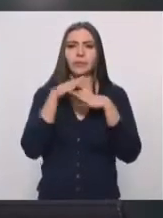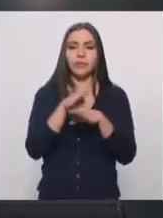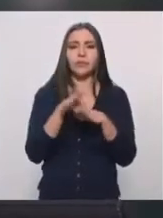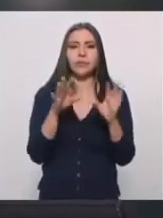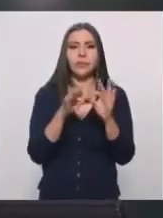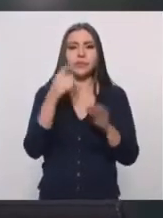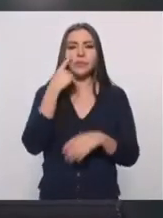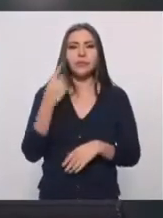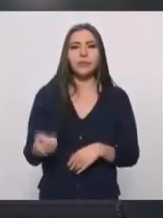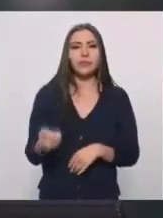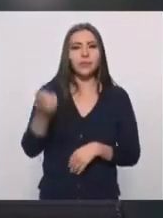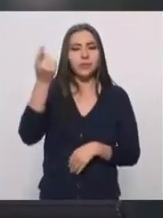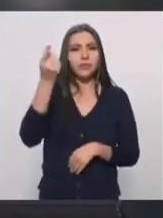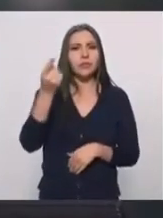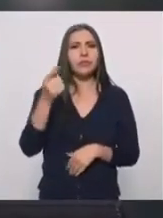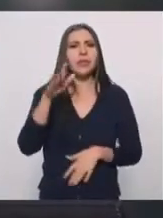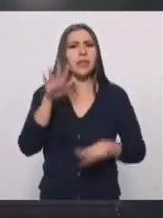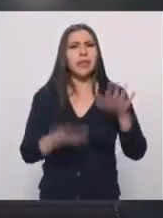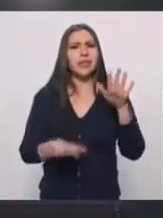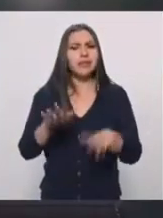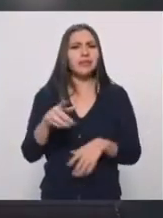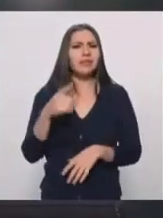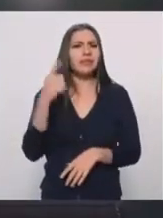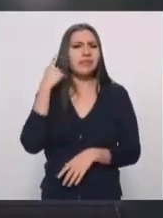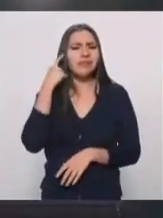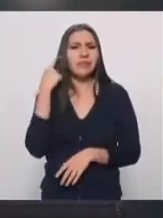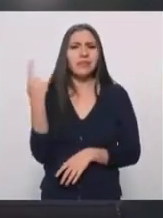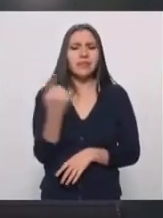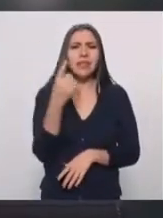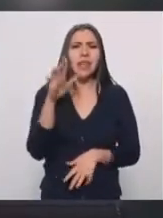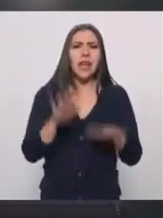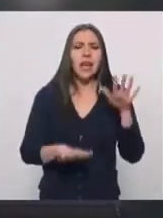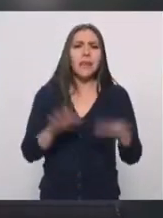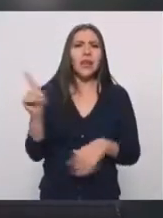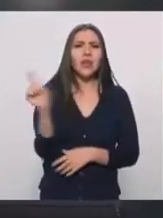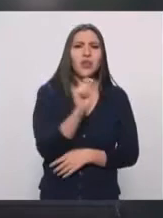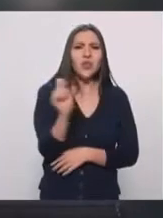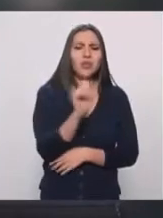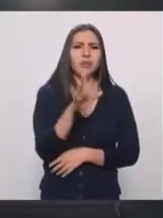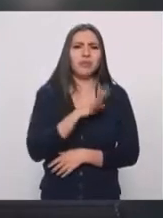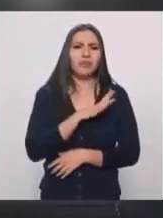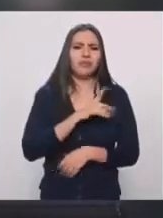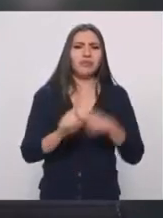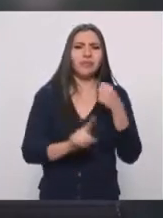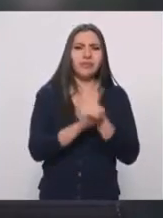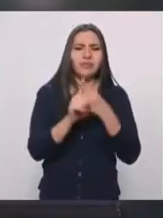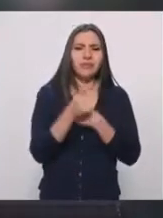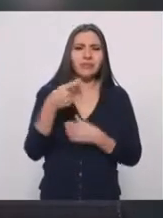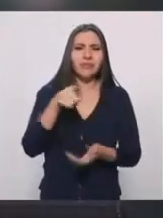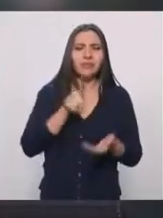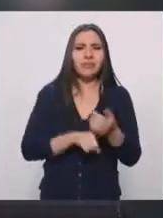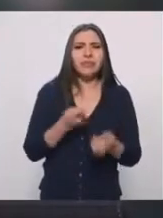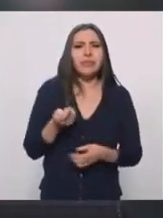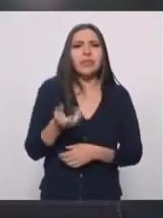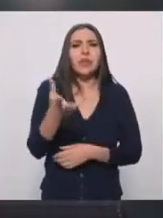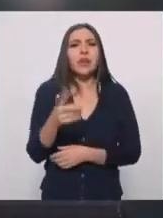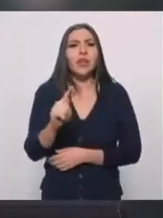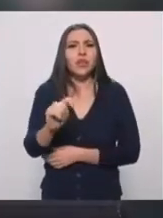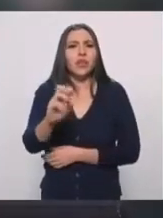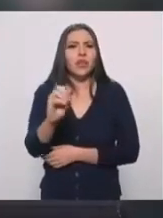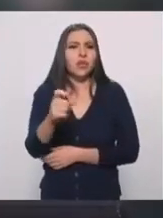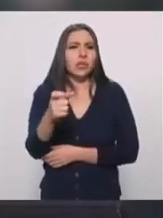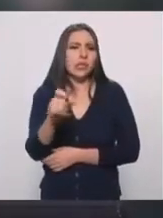hemos escuchado de relaciones tóxicas de pareja y aunque pues conocemos relaciones disfuncionales en las familias, pocas